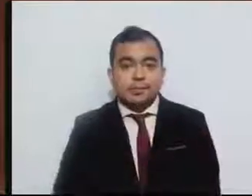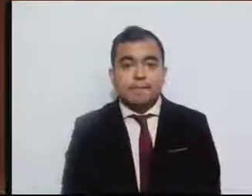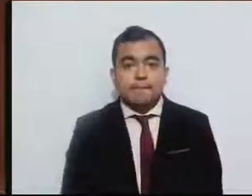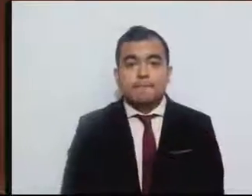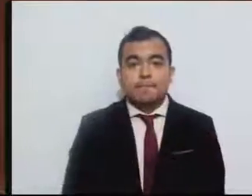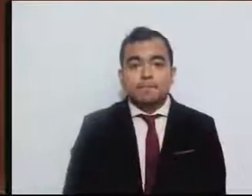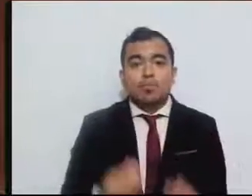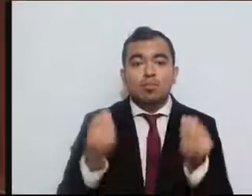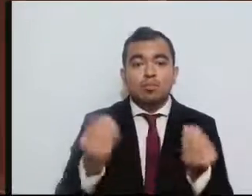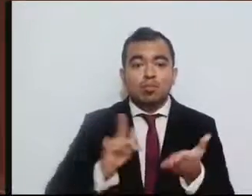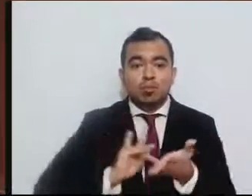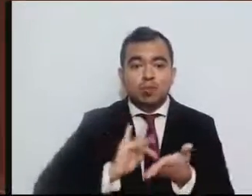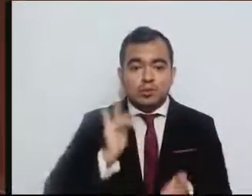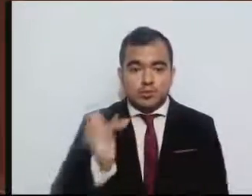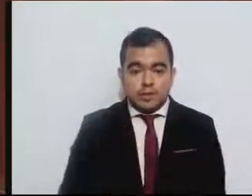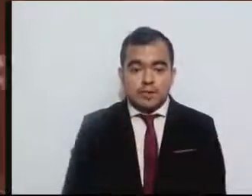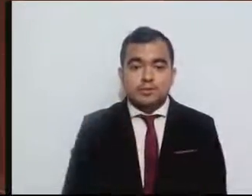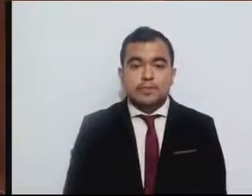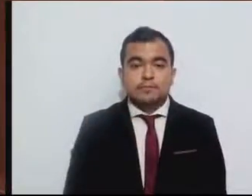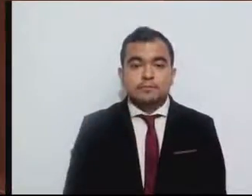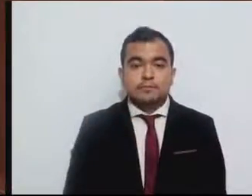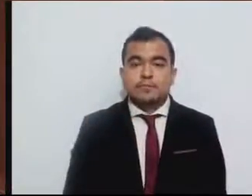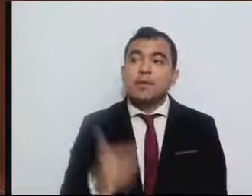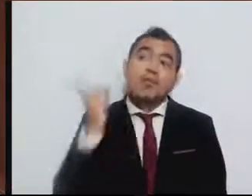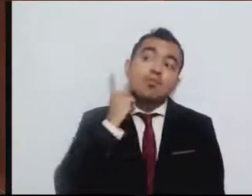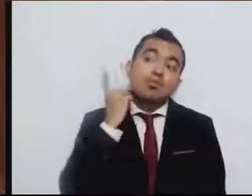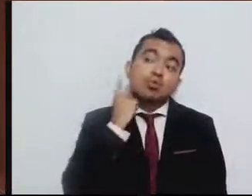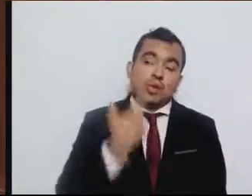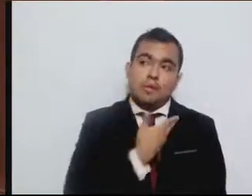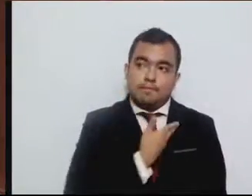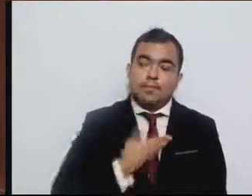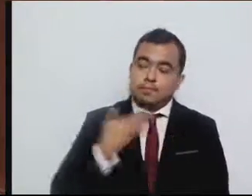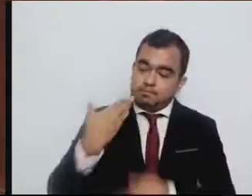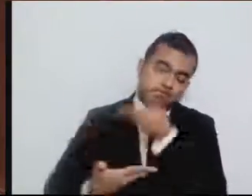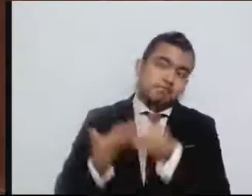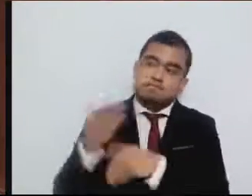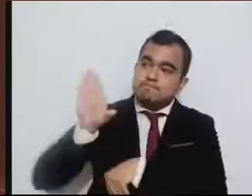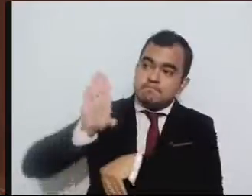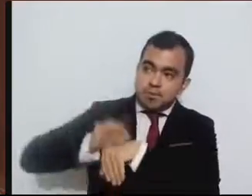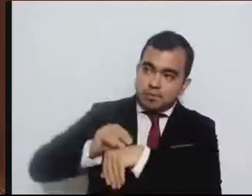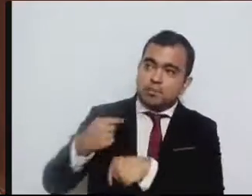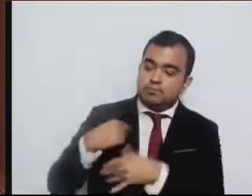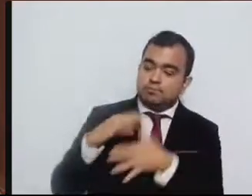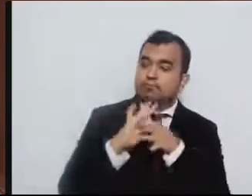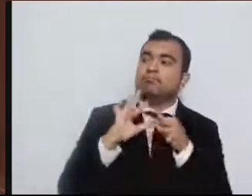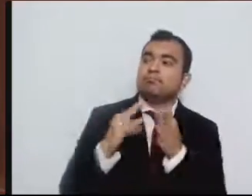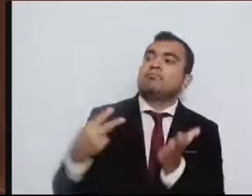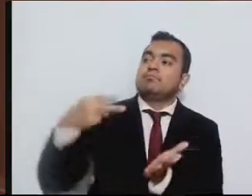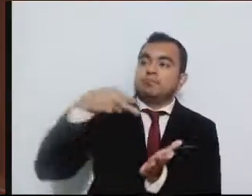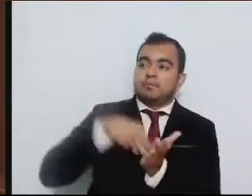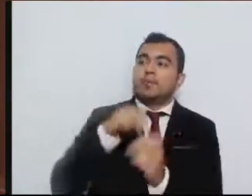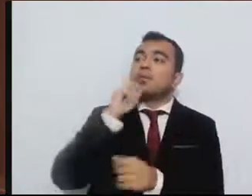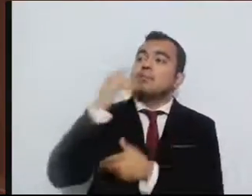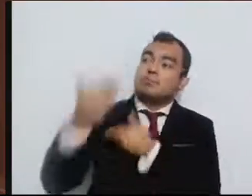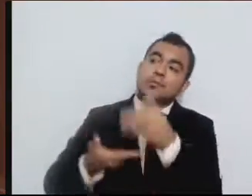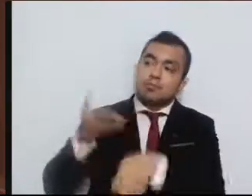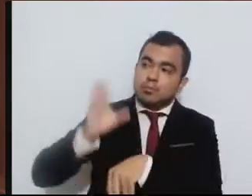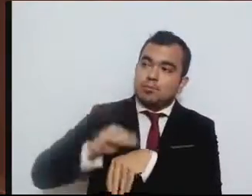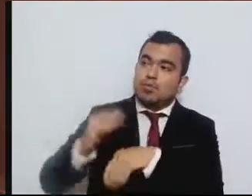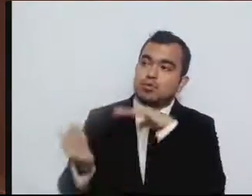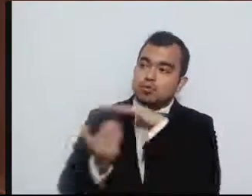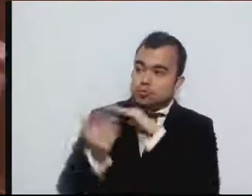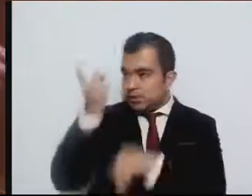Muchas gracias. Con el permiso de la diputada presidenta de la mesa directiva, saludo a